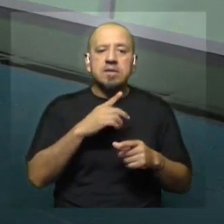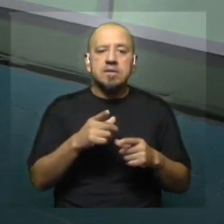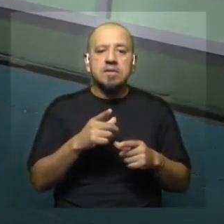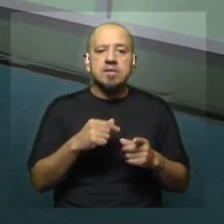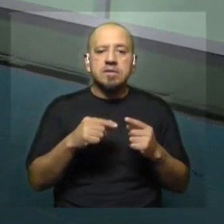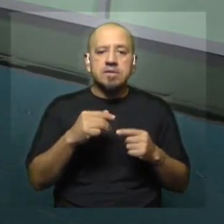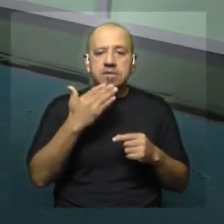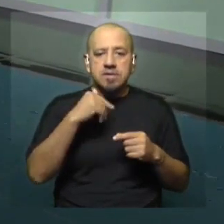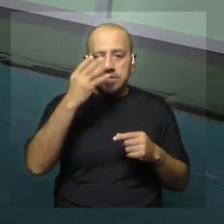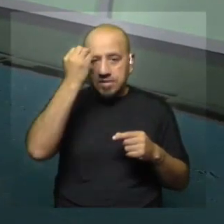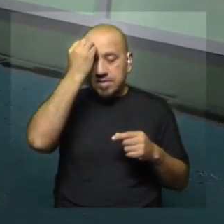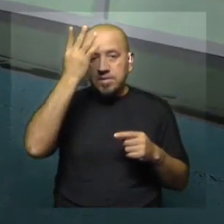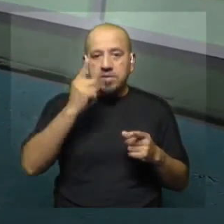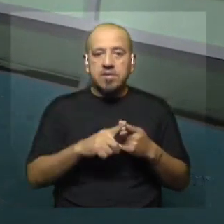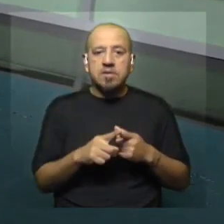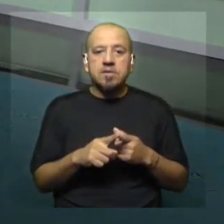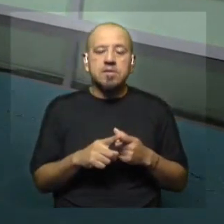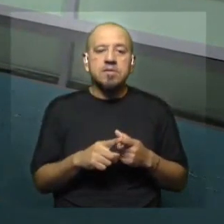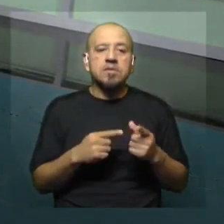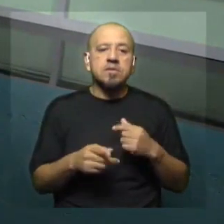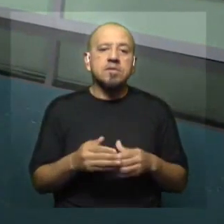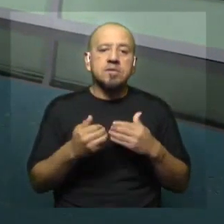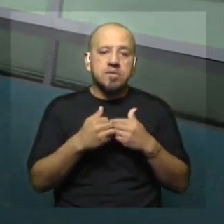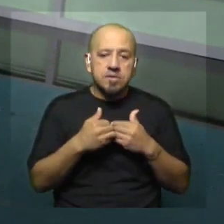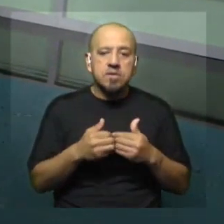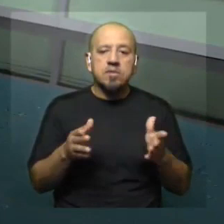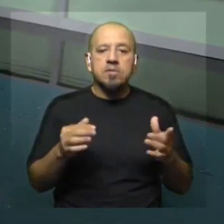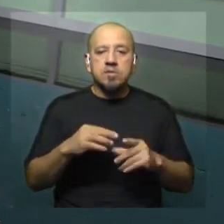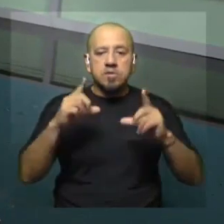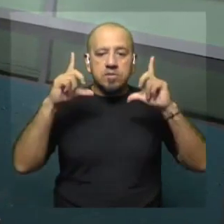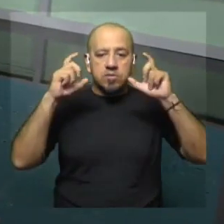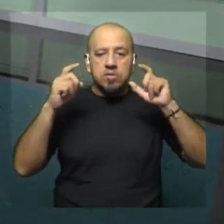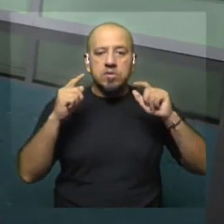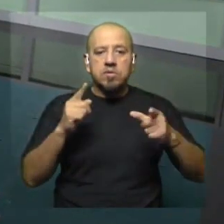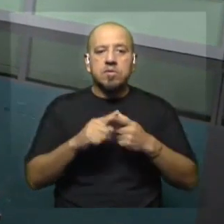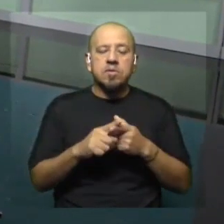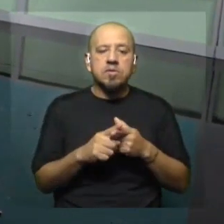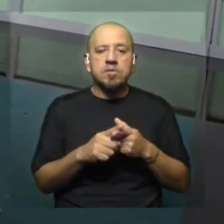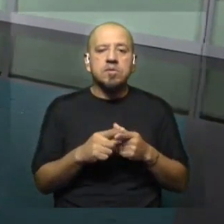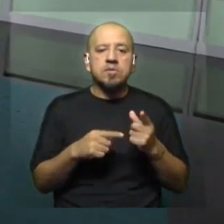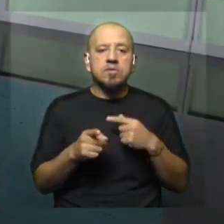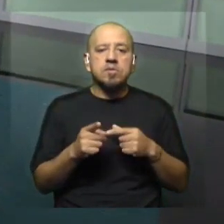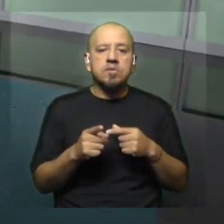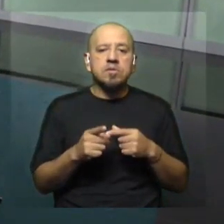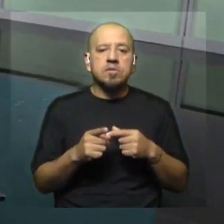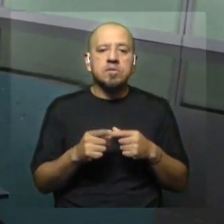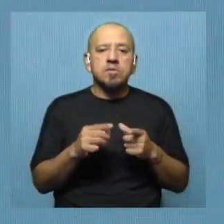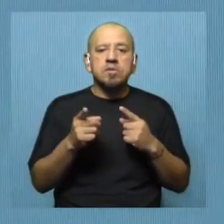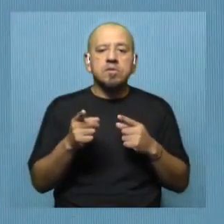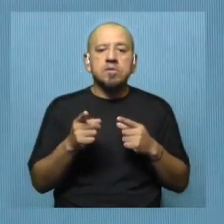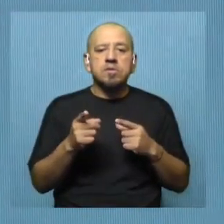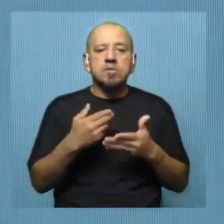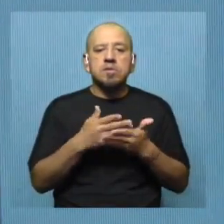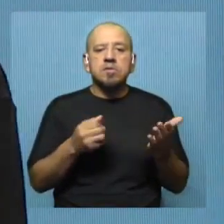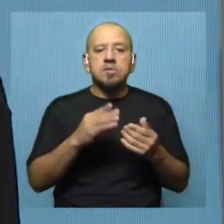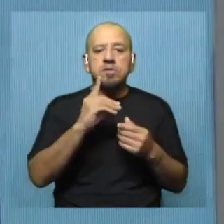concepto? Esa es la historia de la fotografía, ¿es eso? O sea, desde que comenzó la fotografía, comenzó con eso. Daguerre fue uno de los que presentó la fotografía